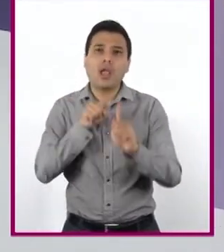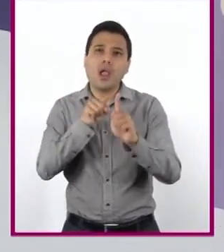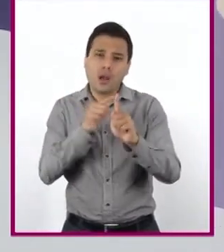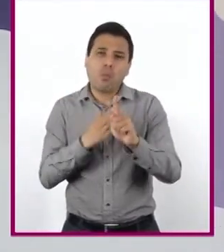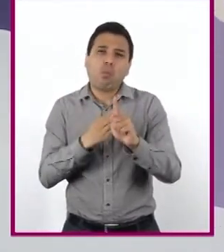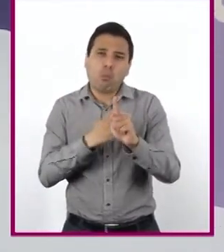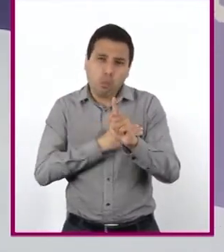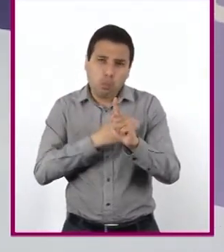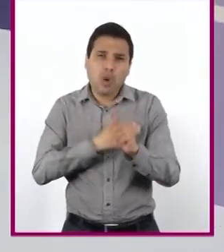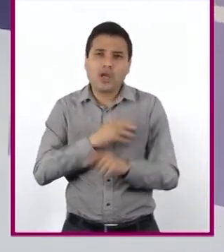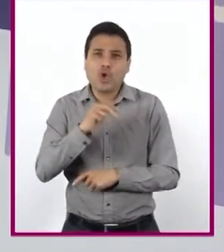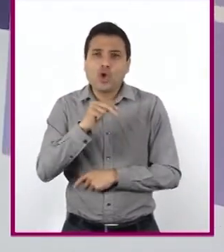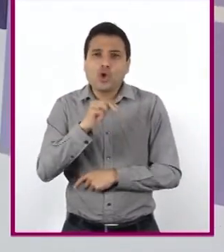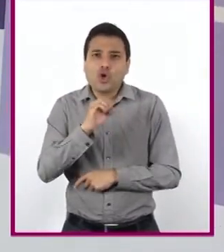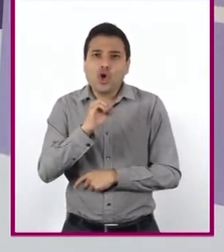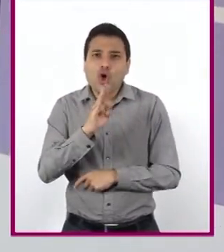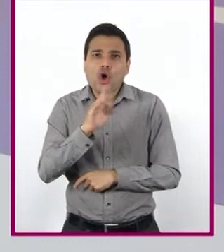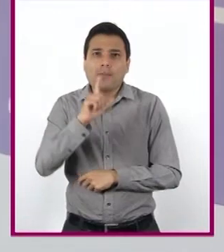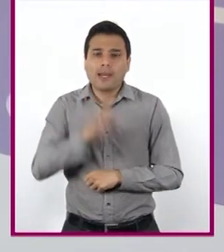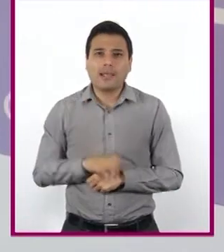hizo? No reaccionó.